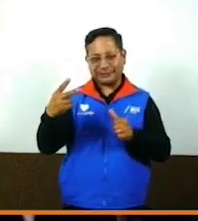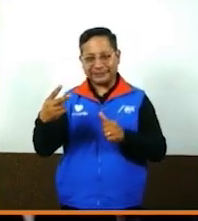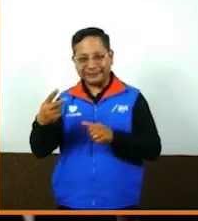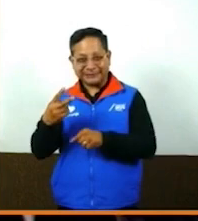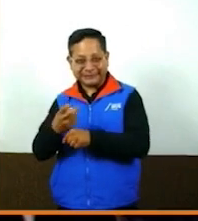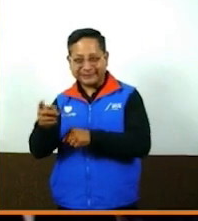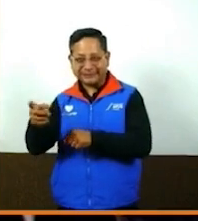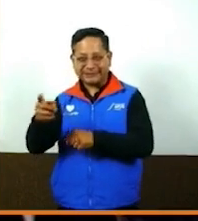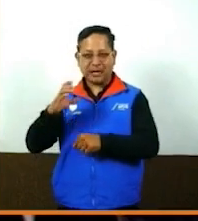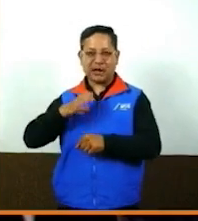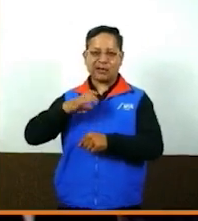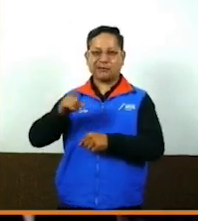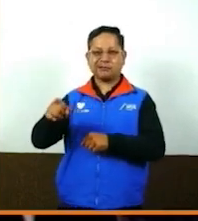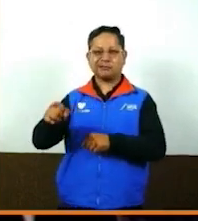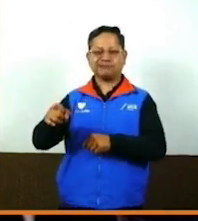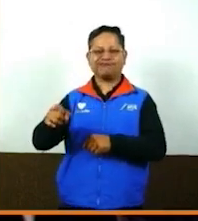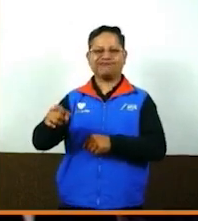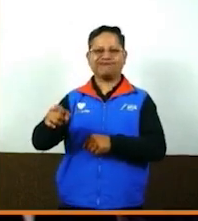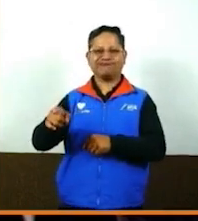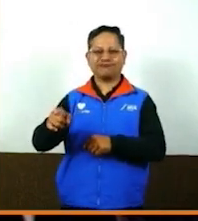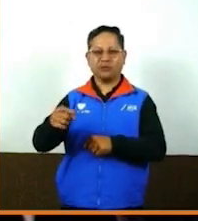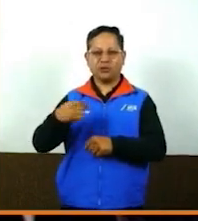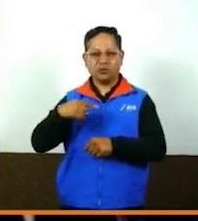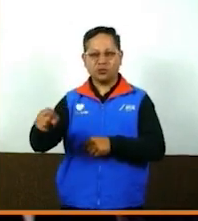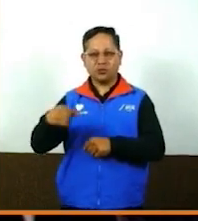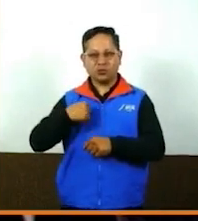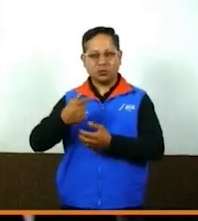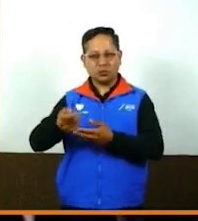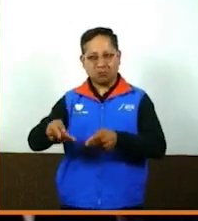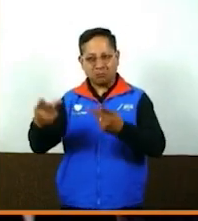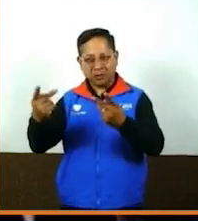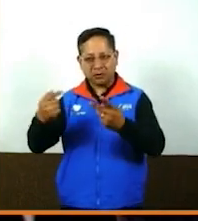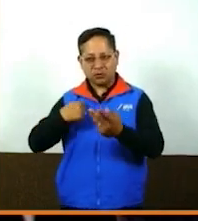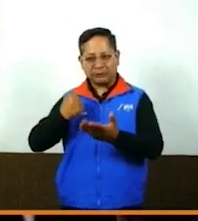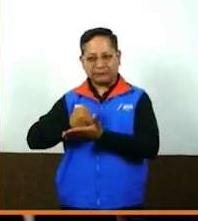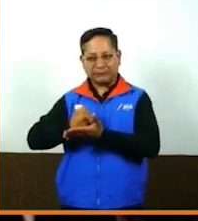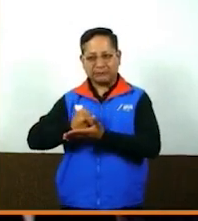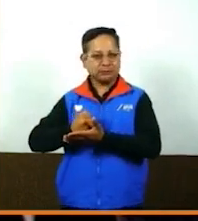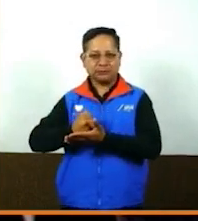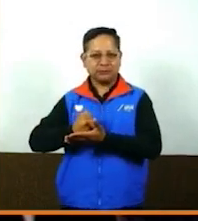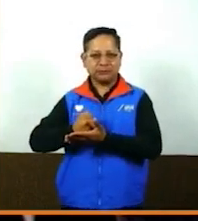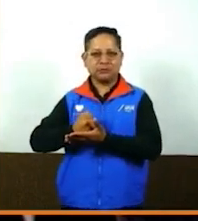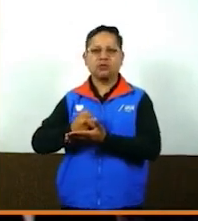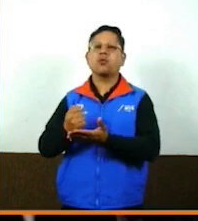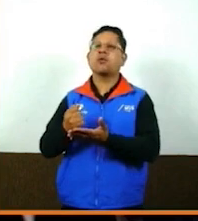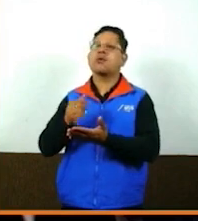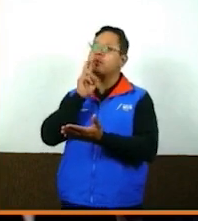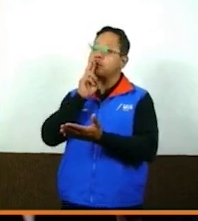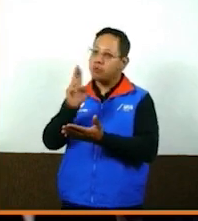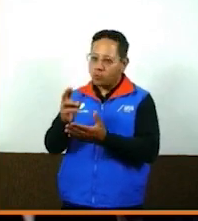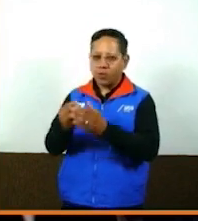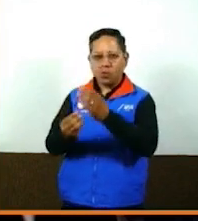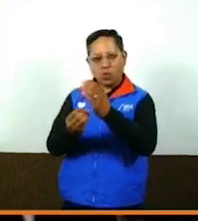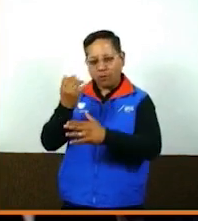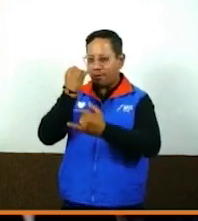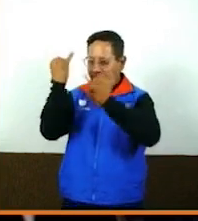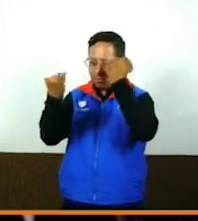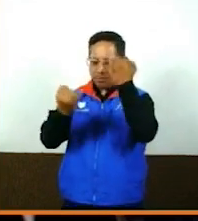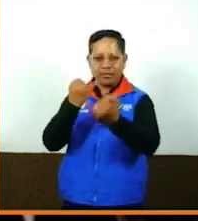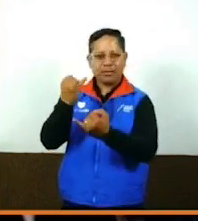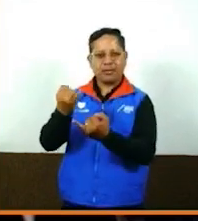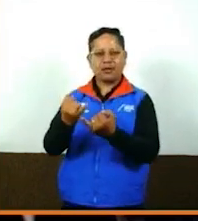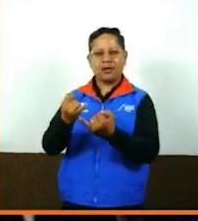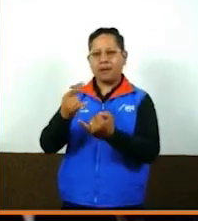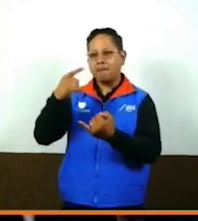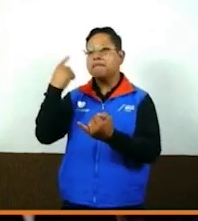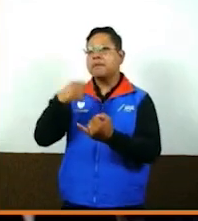pues porque es mi cliente, ¿no? O sea, además de que te vendo, todavía te exijo. Entonces tengo que llegar con soluciones innovadoras,